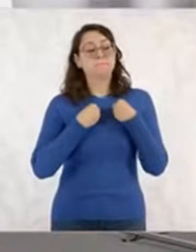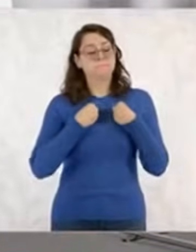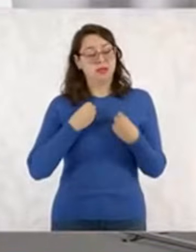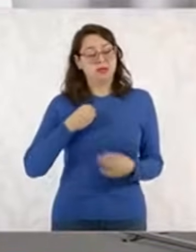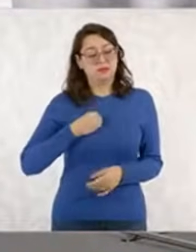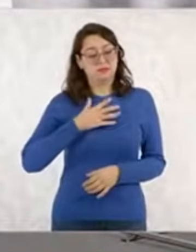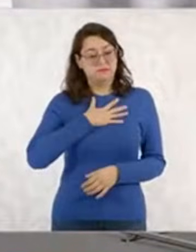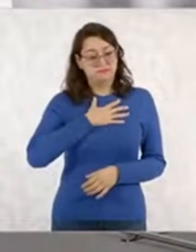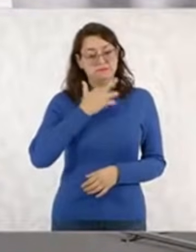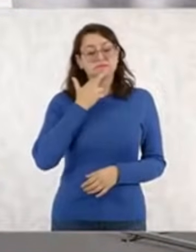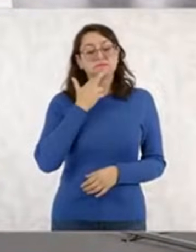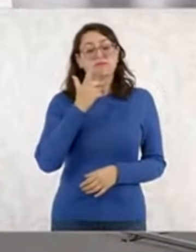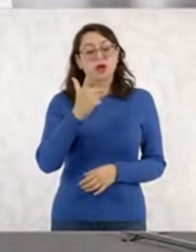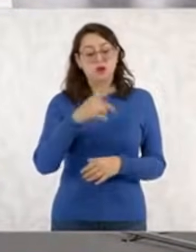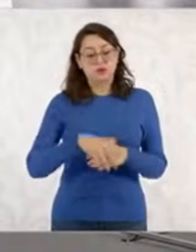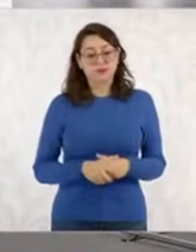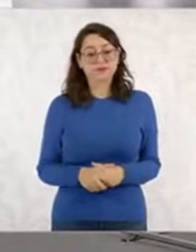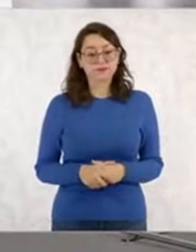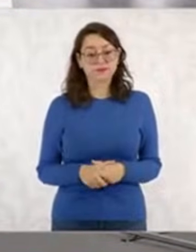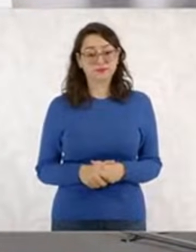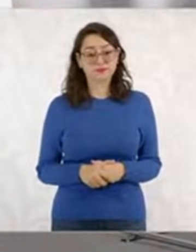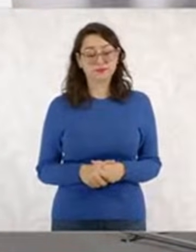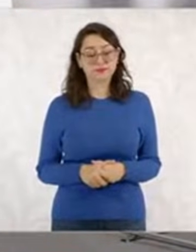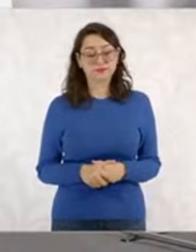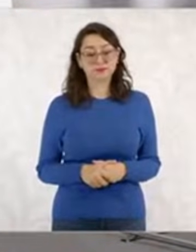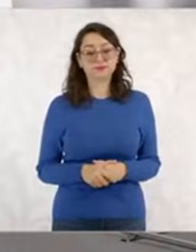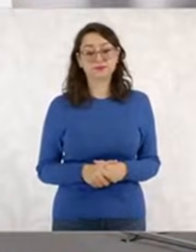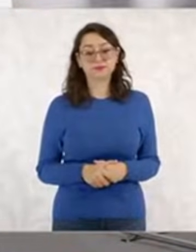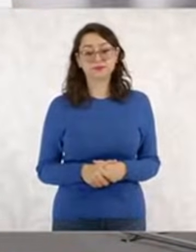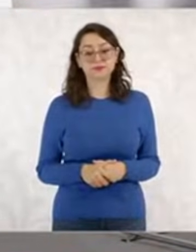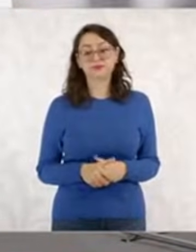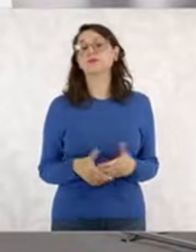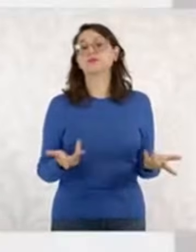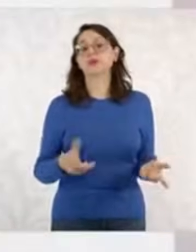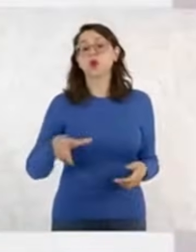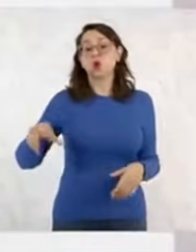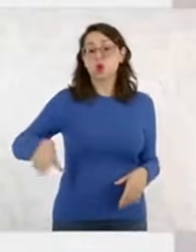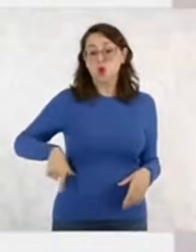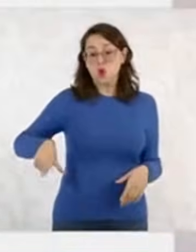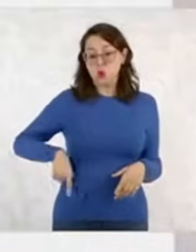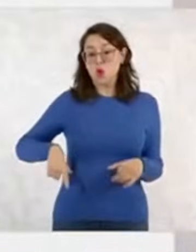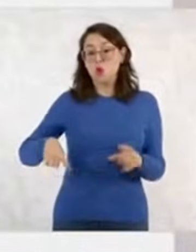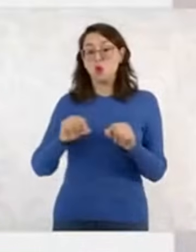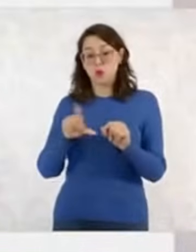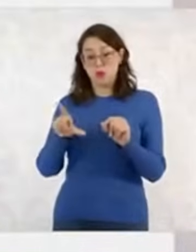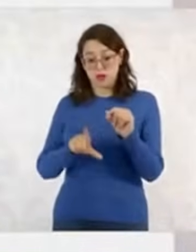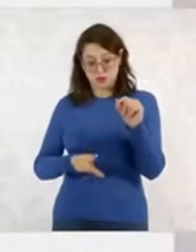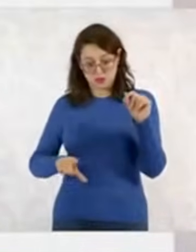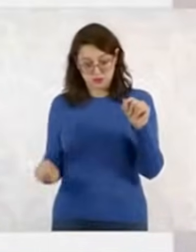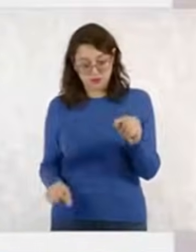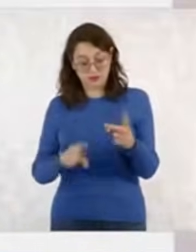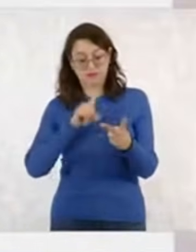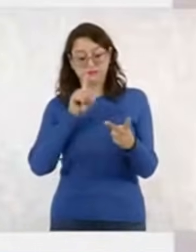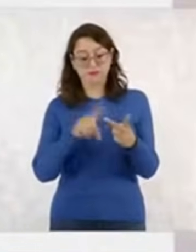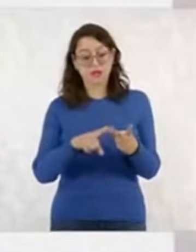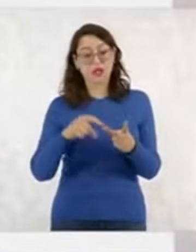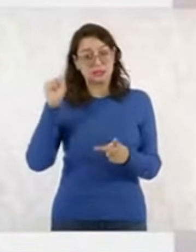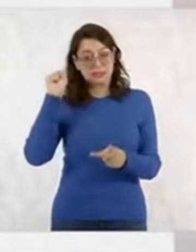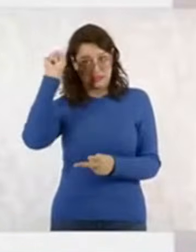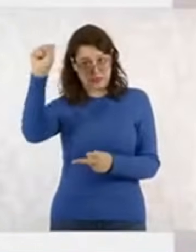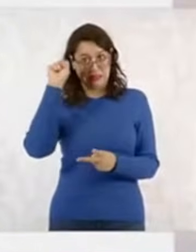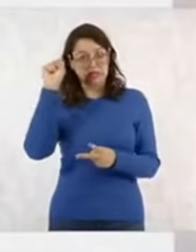México. Con esa orientación es que el Gobierno de la República, las organizaciones sindicales y